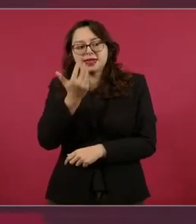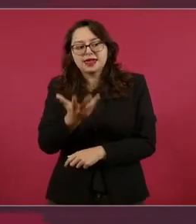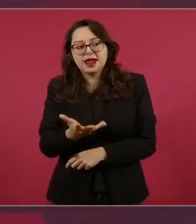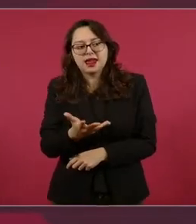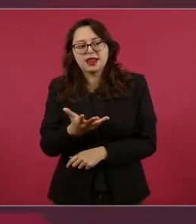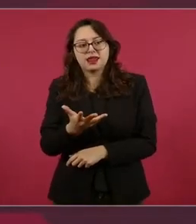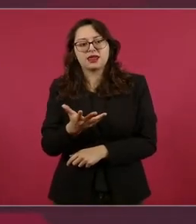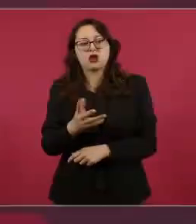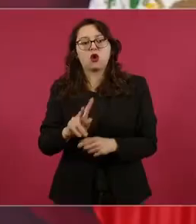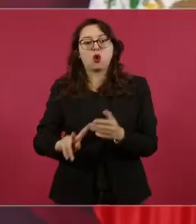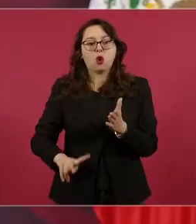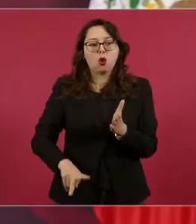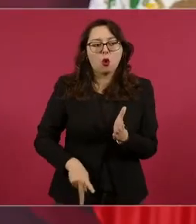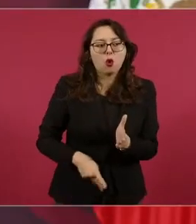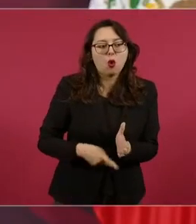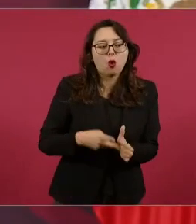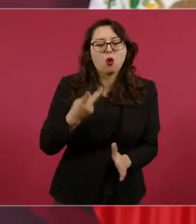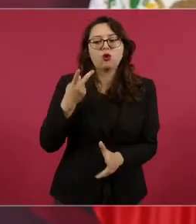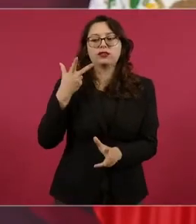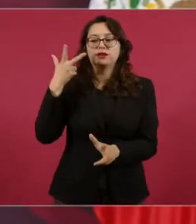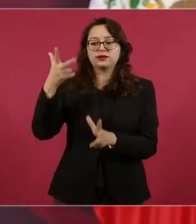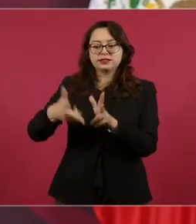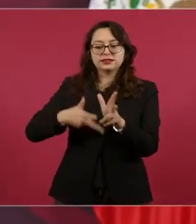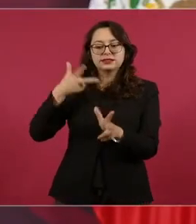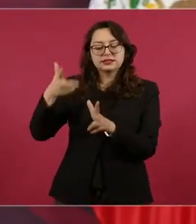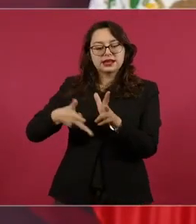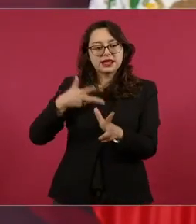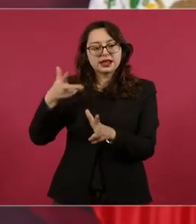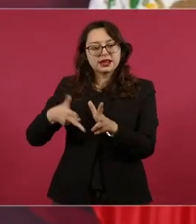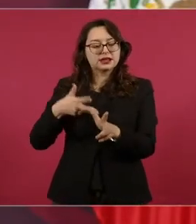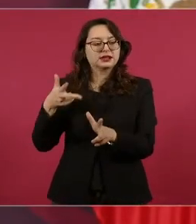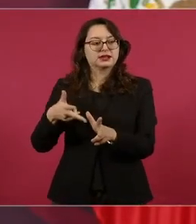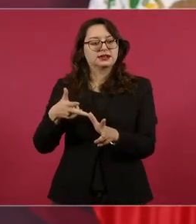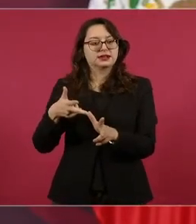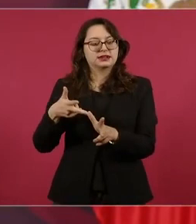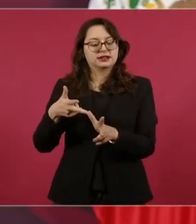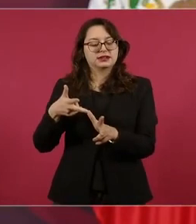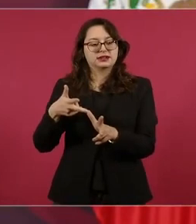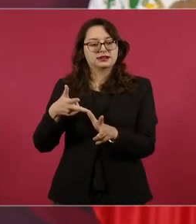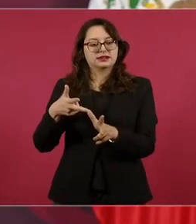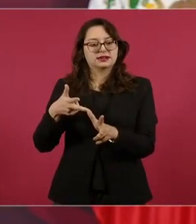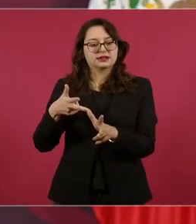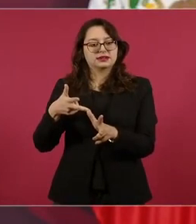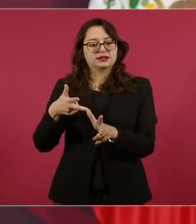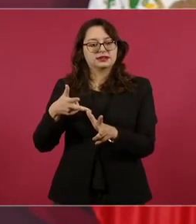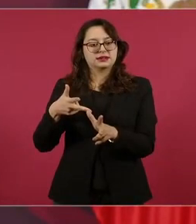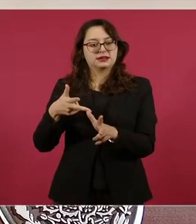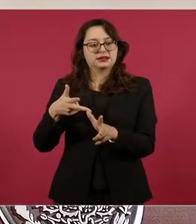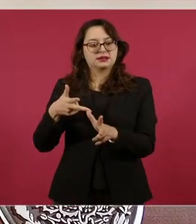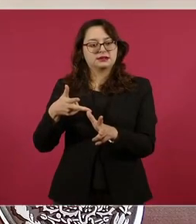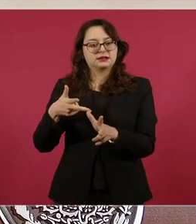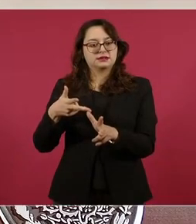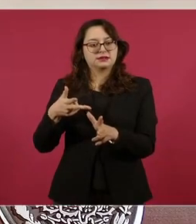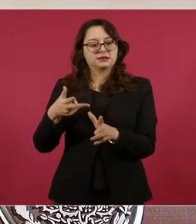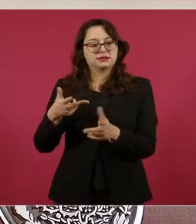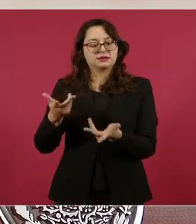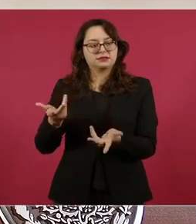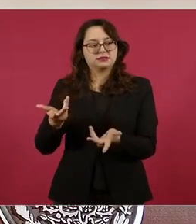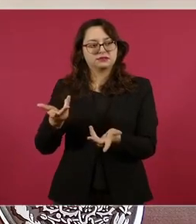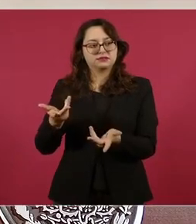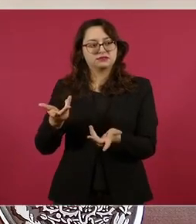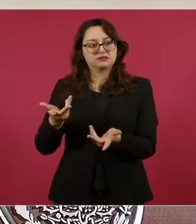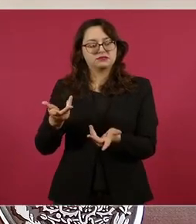consideraba necesario utilizar las vías de carga que antes eran de carga y